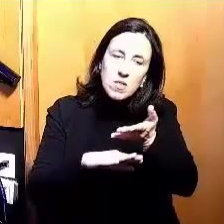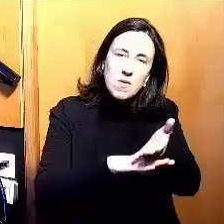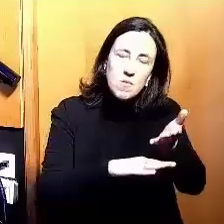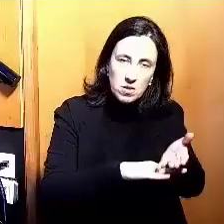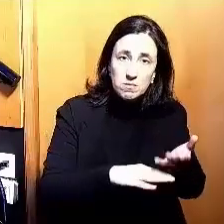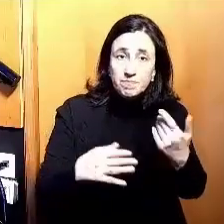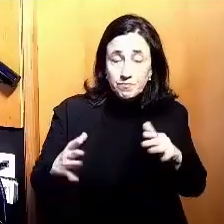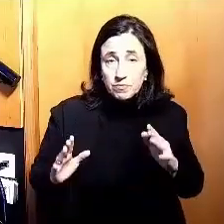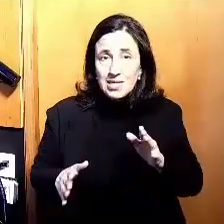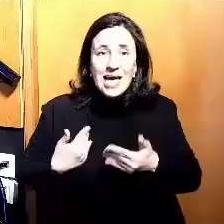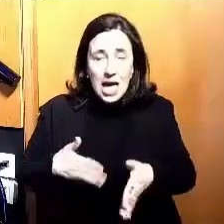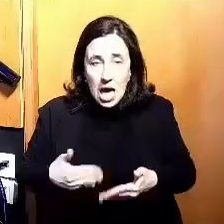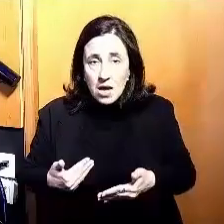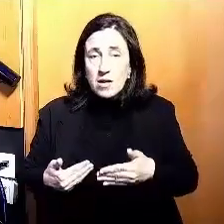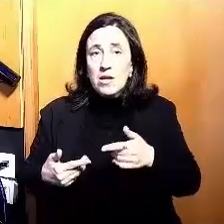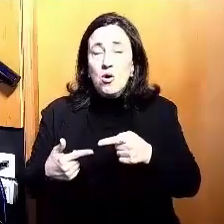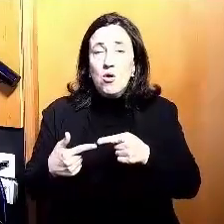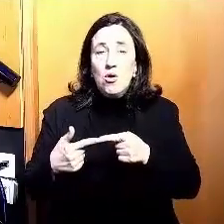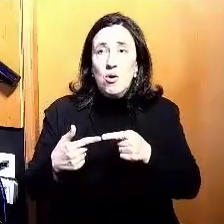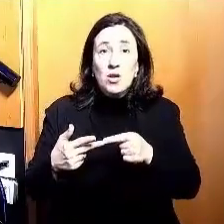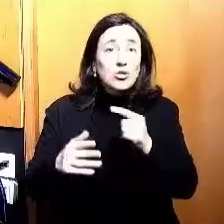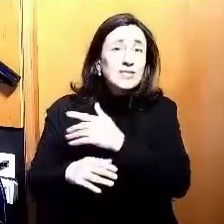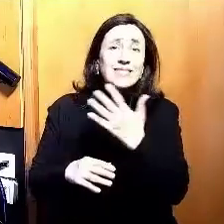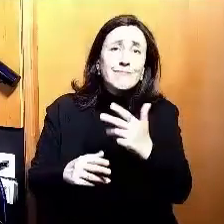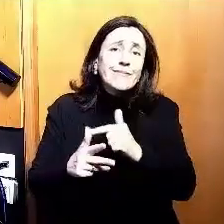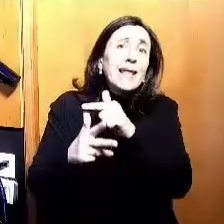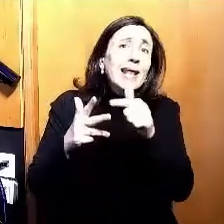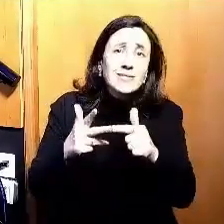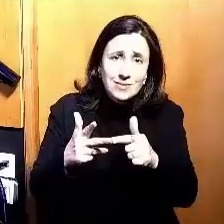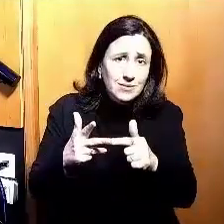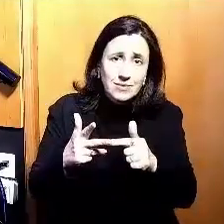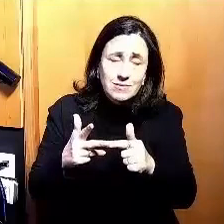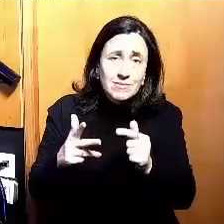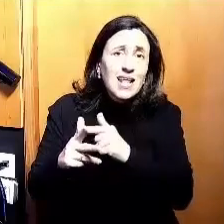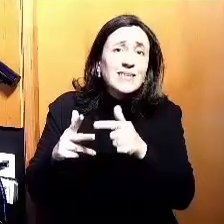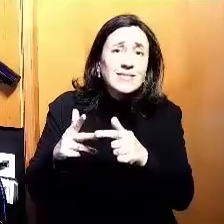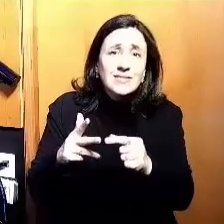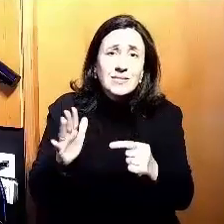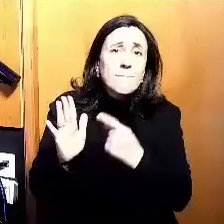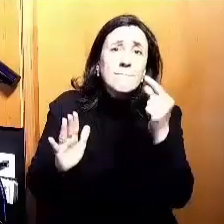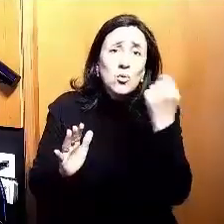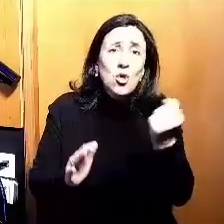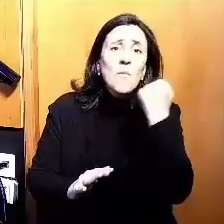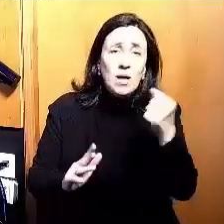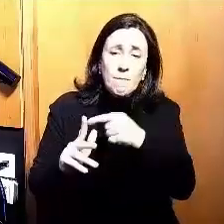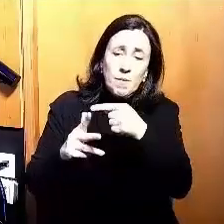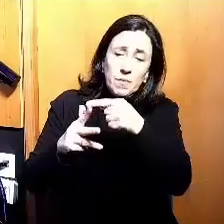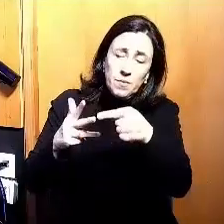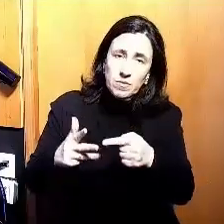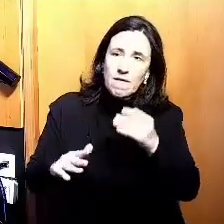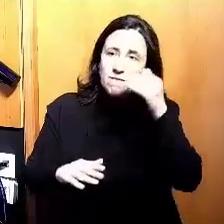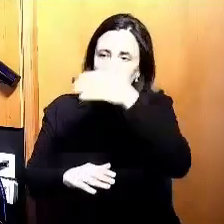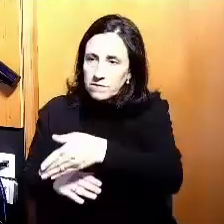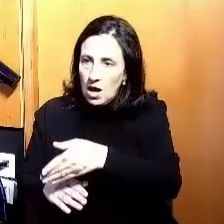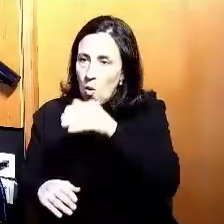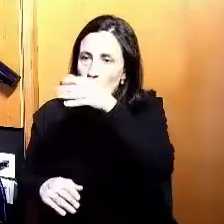género, bueno, pues género, cambio climático, está bien. Pero 5 puntos, 3 bullet points que todos repetimos al hartazgo. Si uno va a IGF, lo